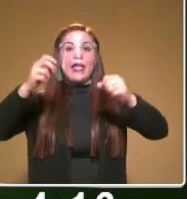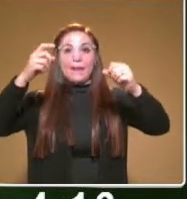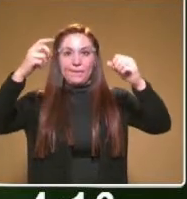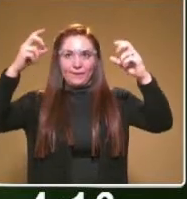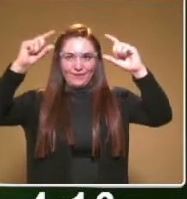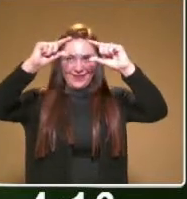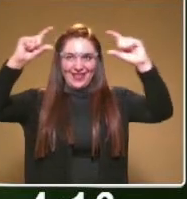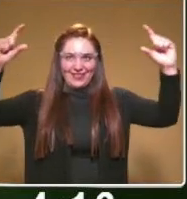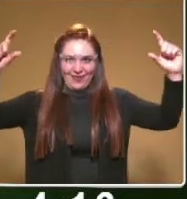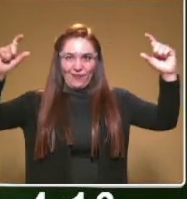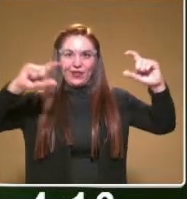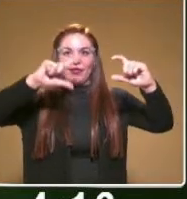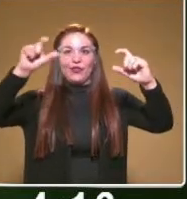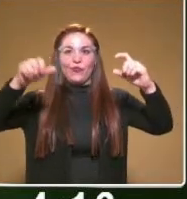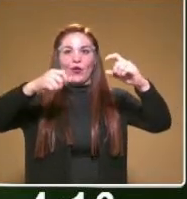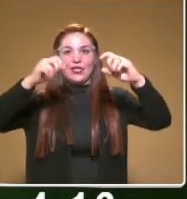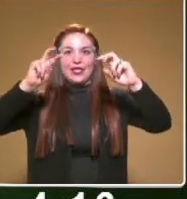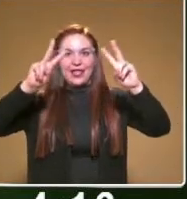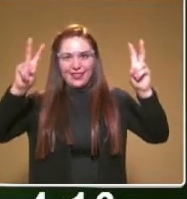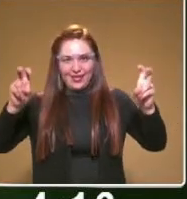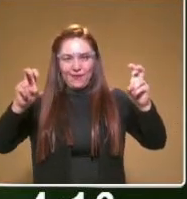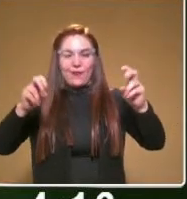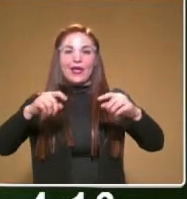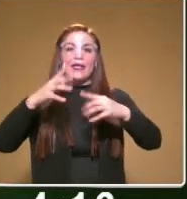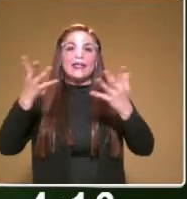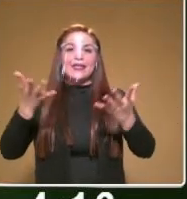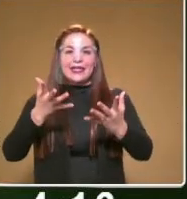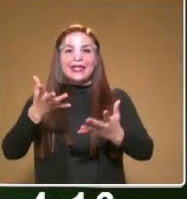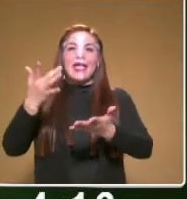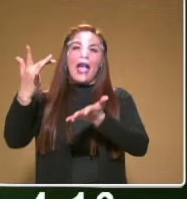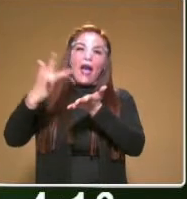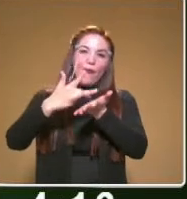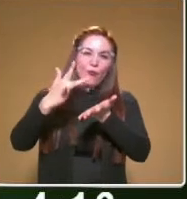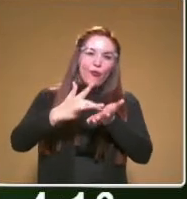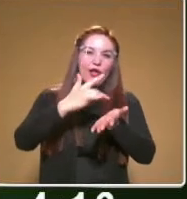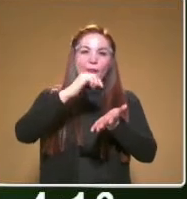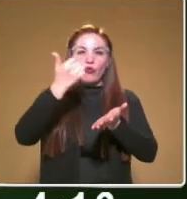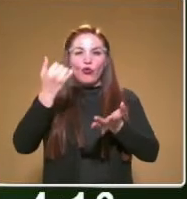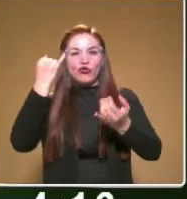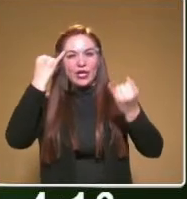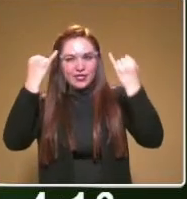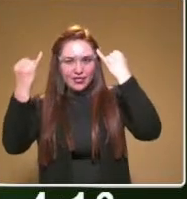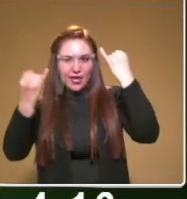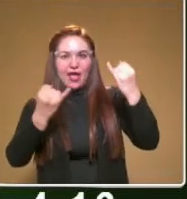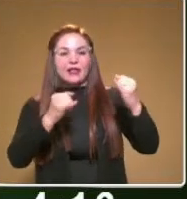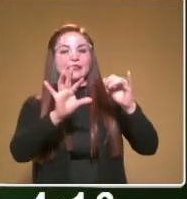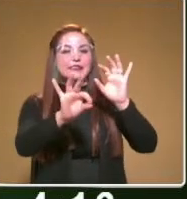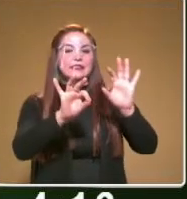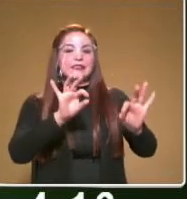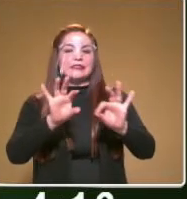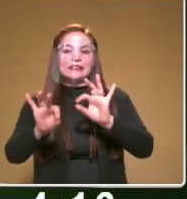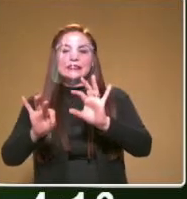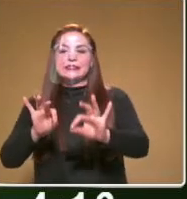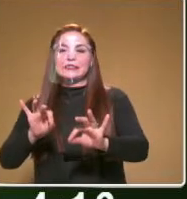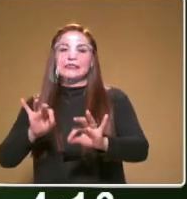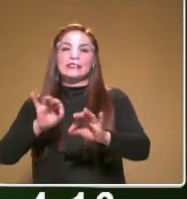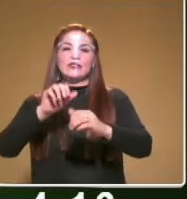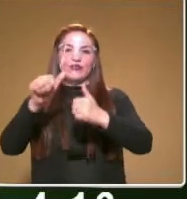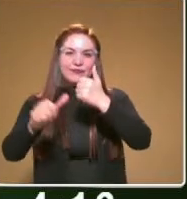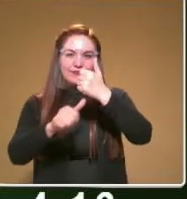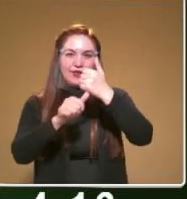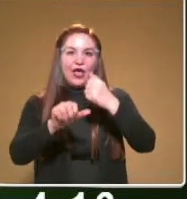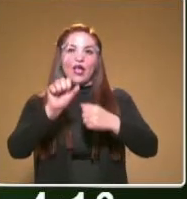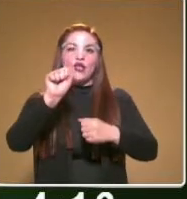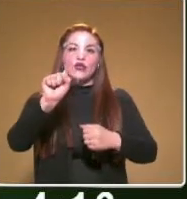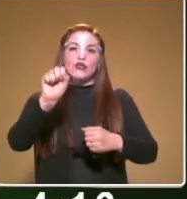De aquí surgen o nos apoyamos para las ideas secundarias que viene siendo el subtema. Y bueno, esas dos